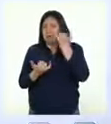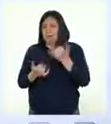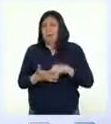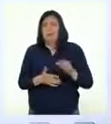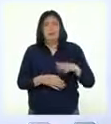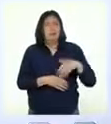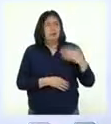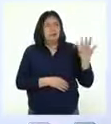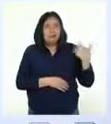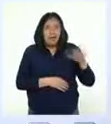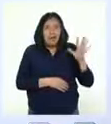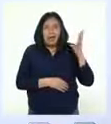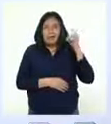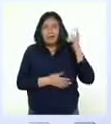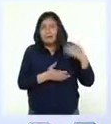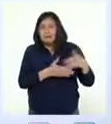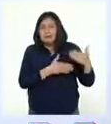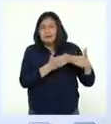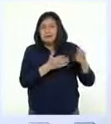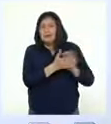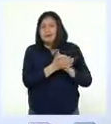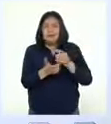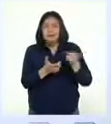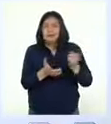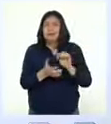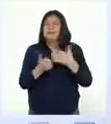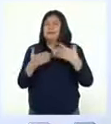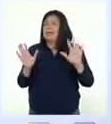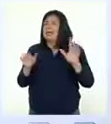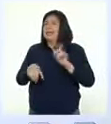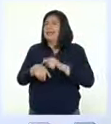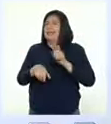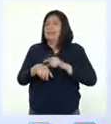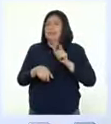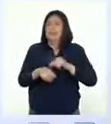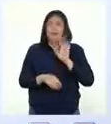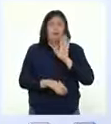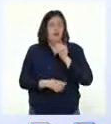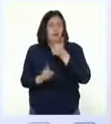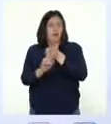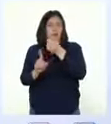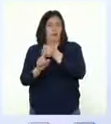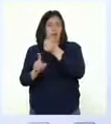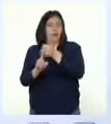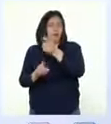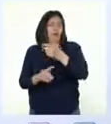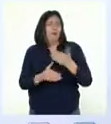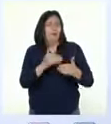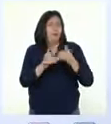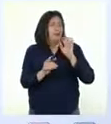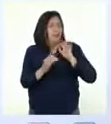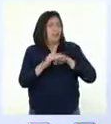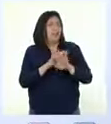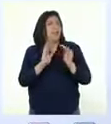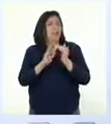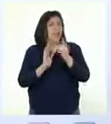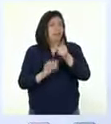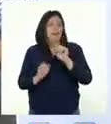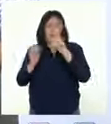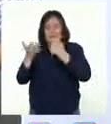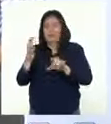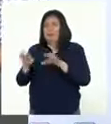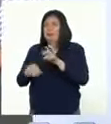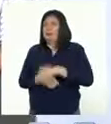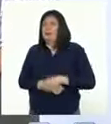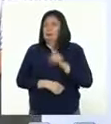Ahora, después de todo lo que hemos escuchado de sus compañeros y compañeras, ha llegado el momento de hacer su propio proceso desde casa. Esto es lo